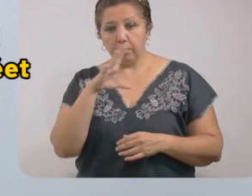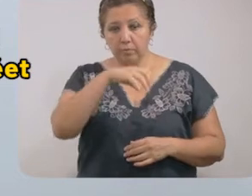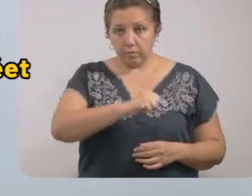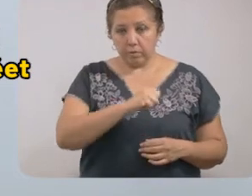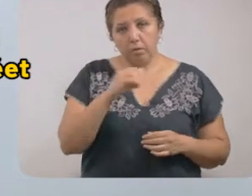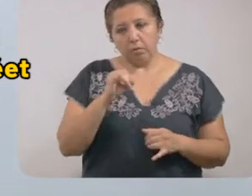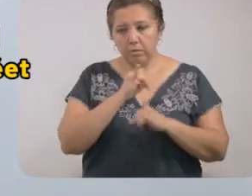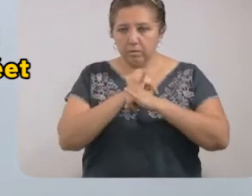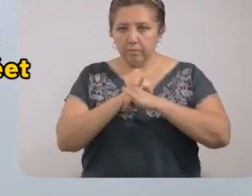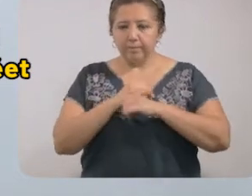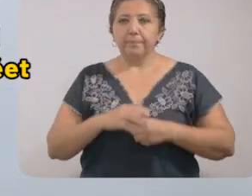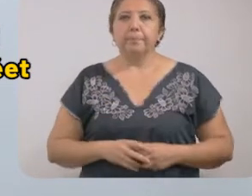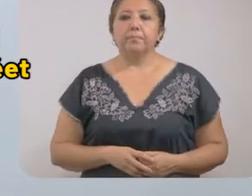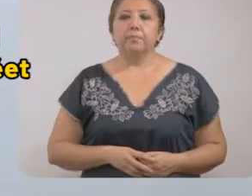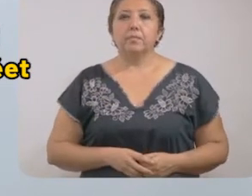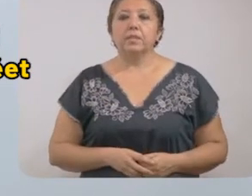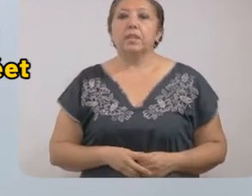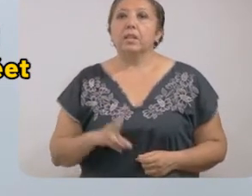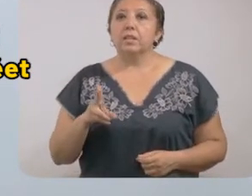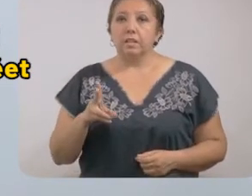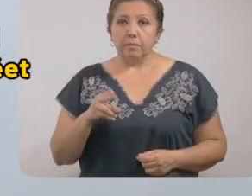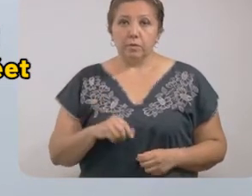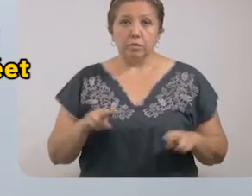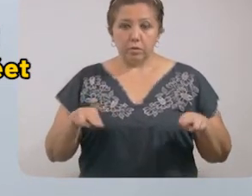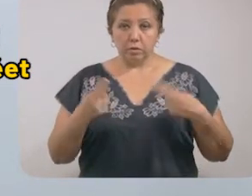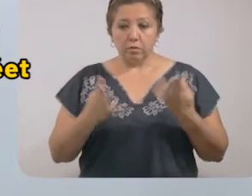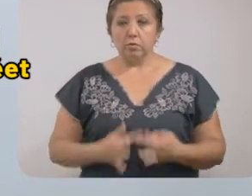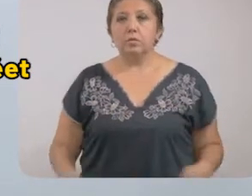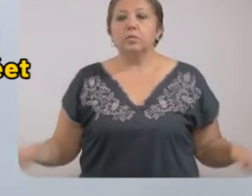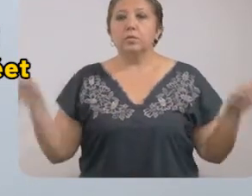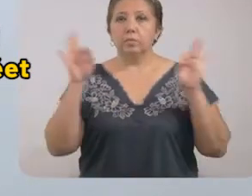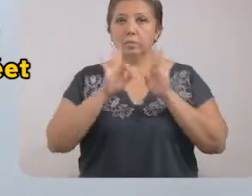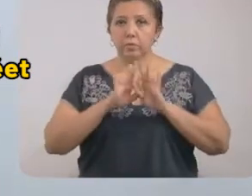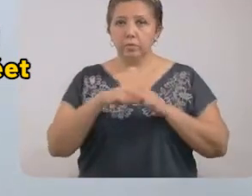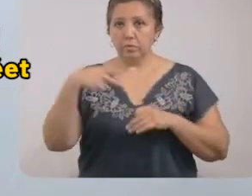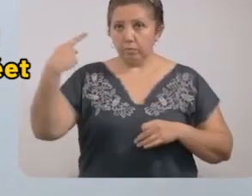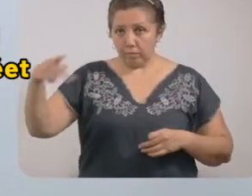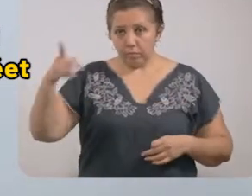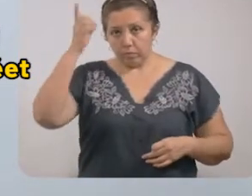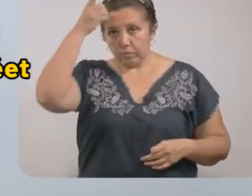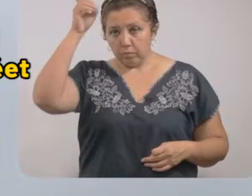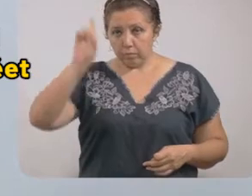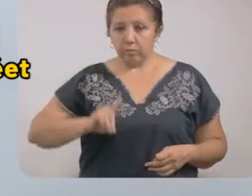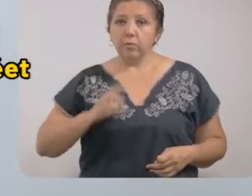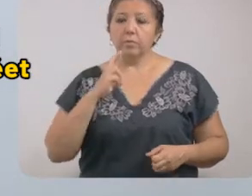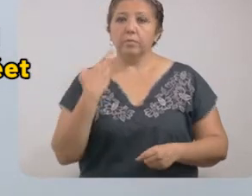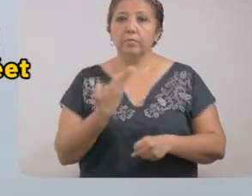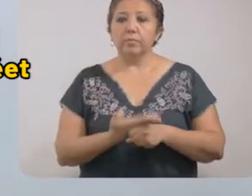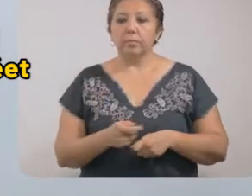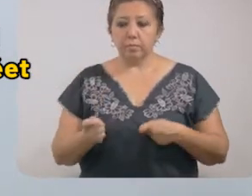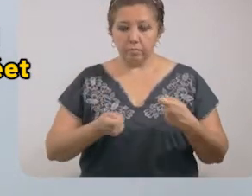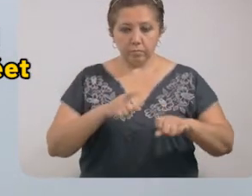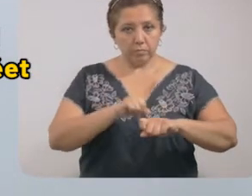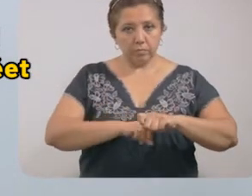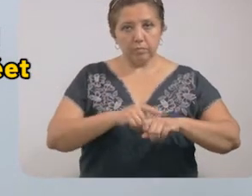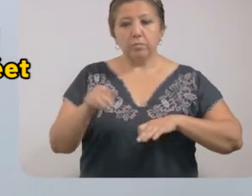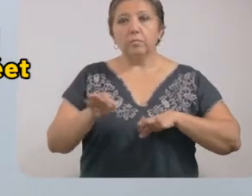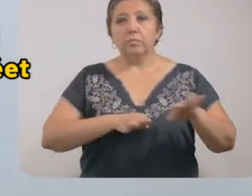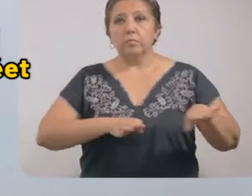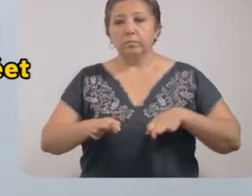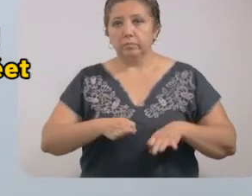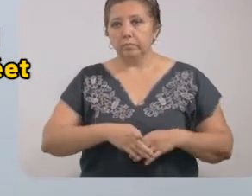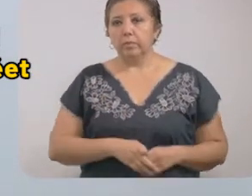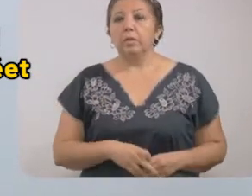o mediante plataformas. En el caso de los negocios esenciales, serán sus propios administradores los responsables de ajustar los horarios